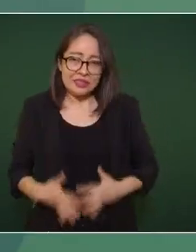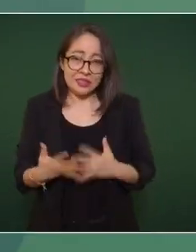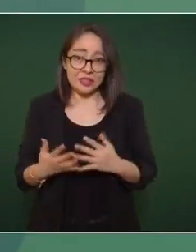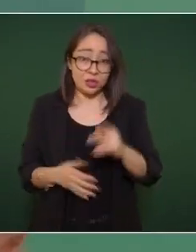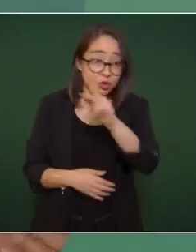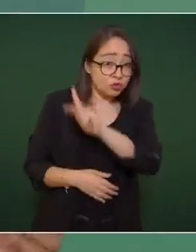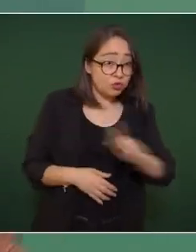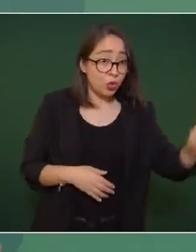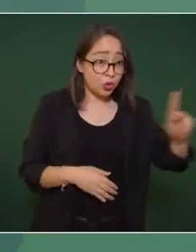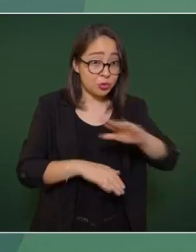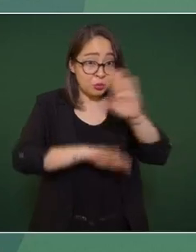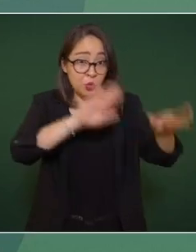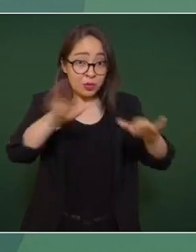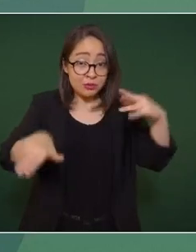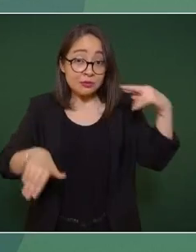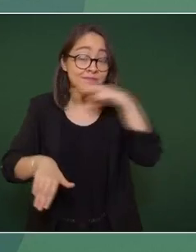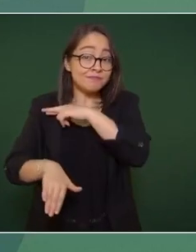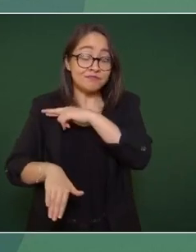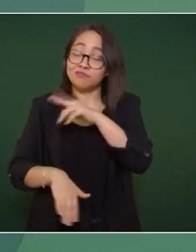murieron al instante,